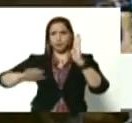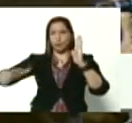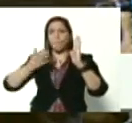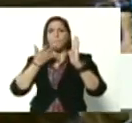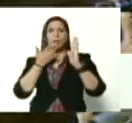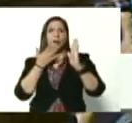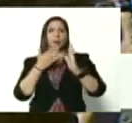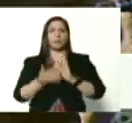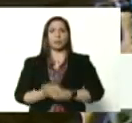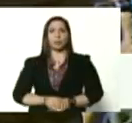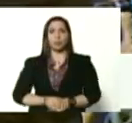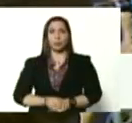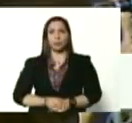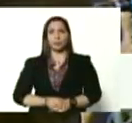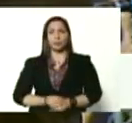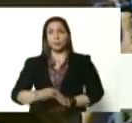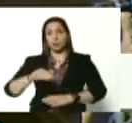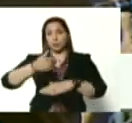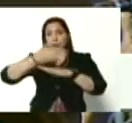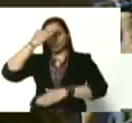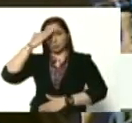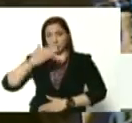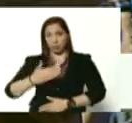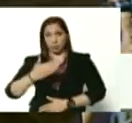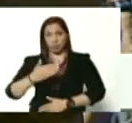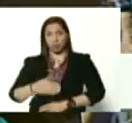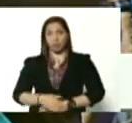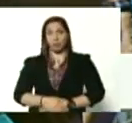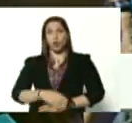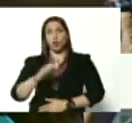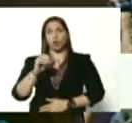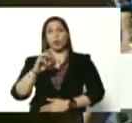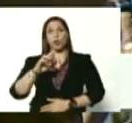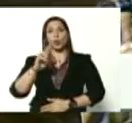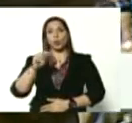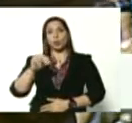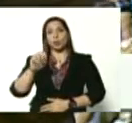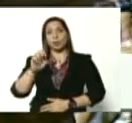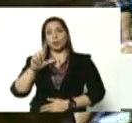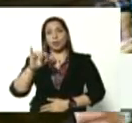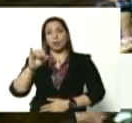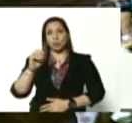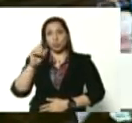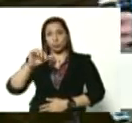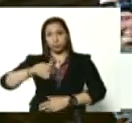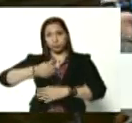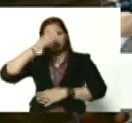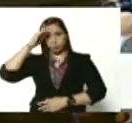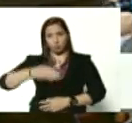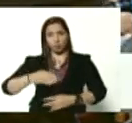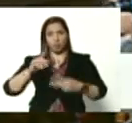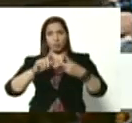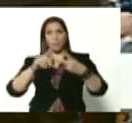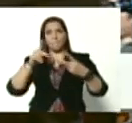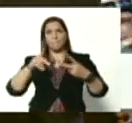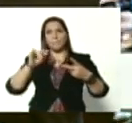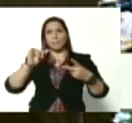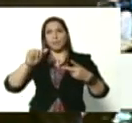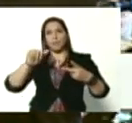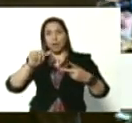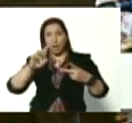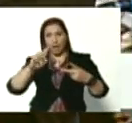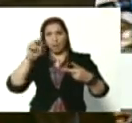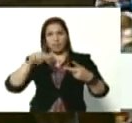del incorruptible general de división cornelio muñoz el mismo general piar en guayana cuyo